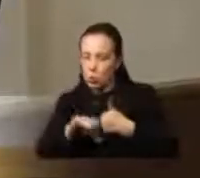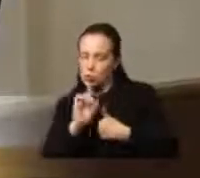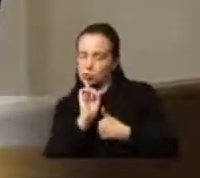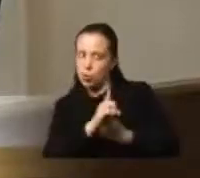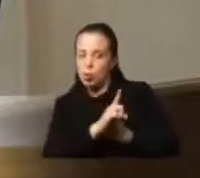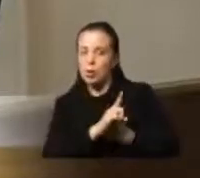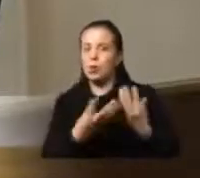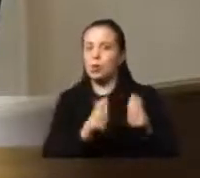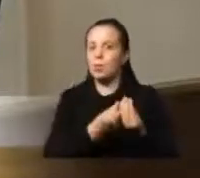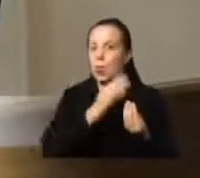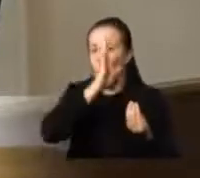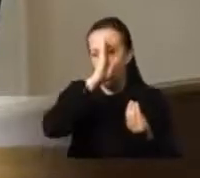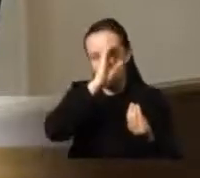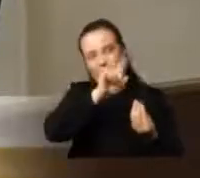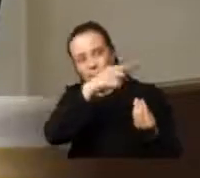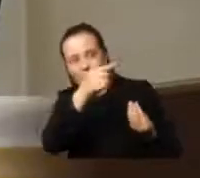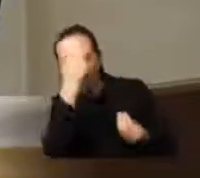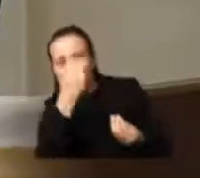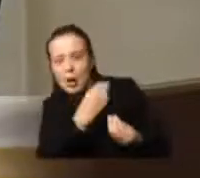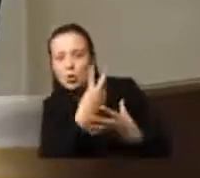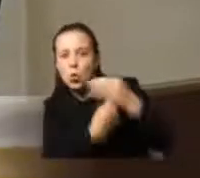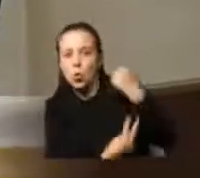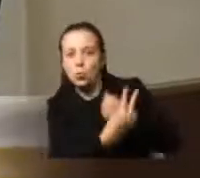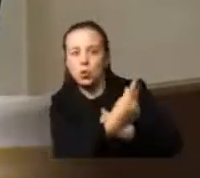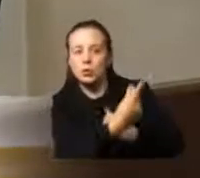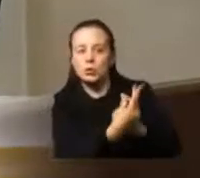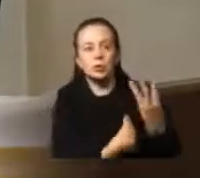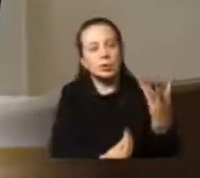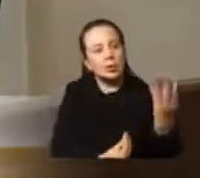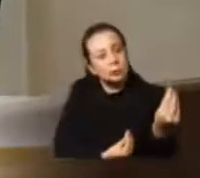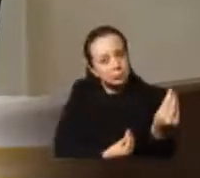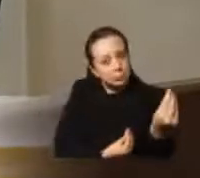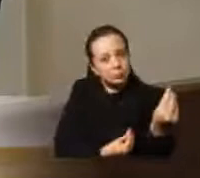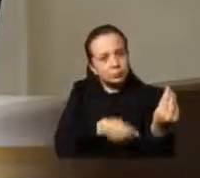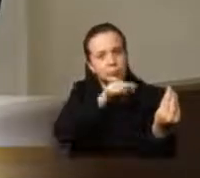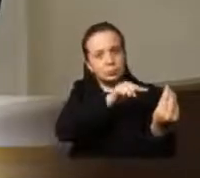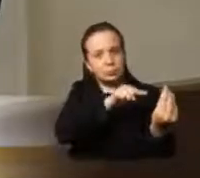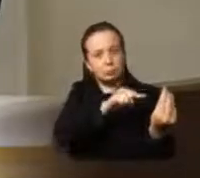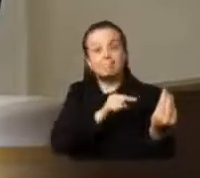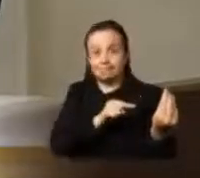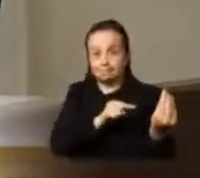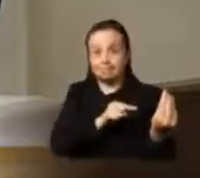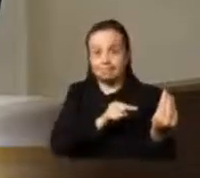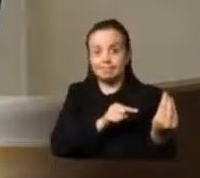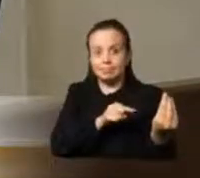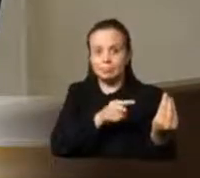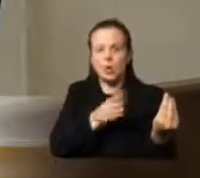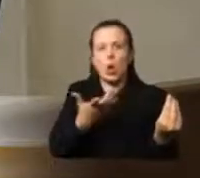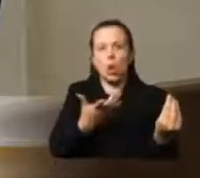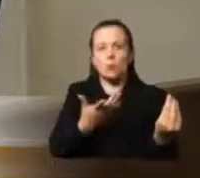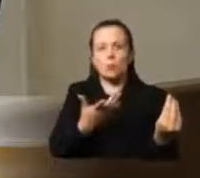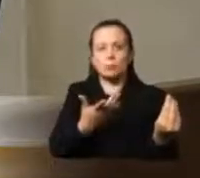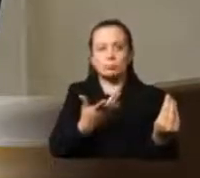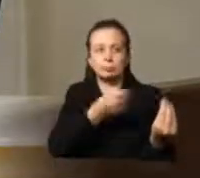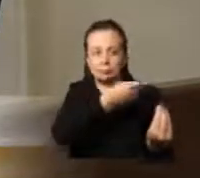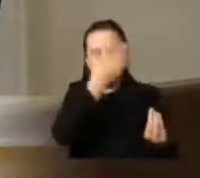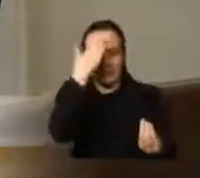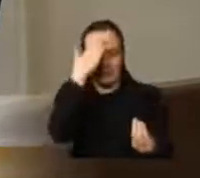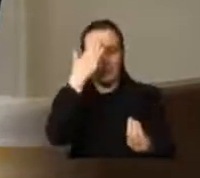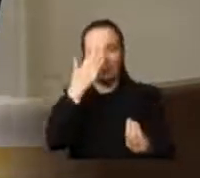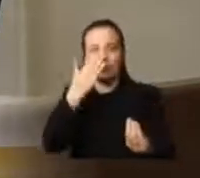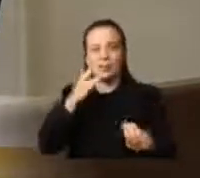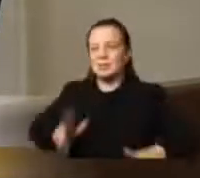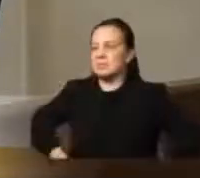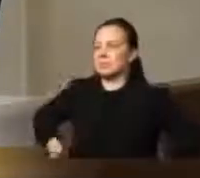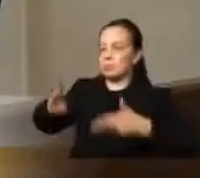pública que hacen que haya un uso inadecuado de